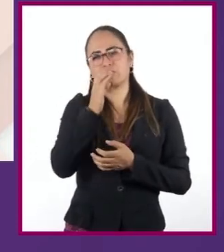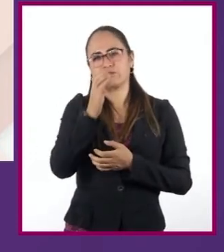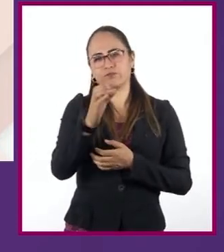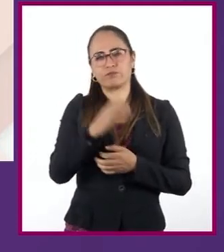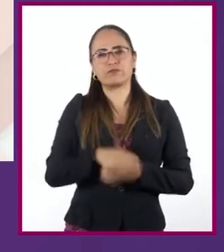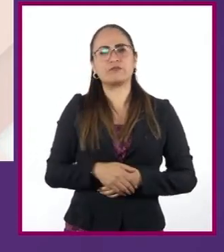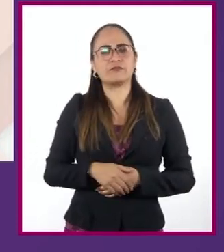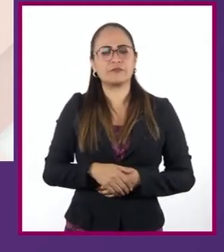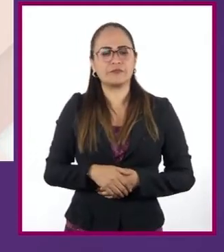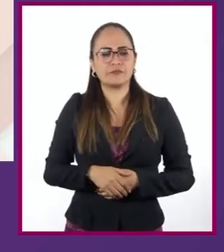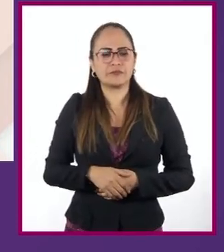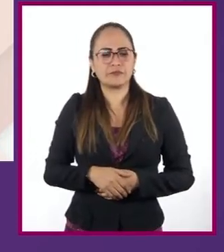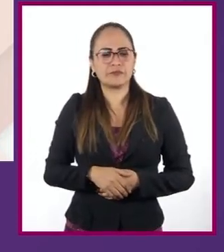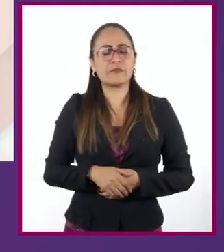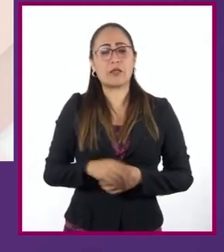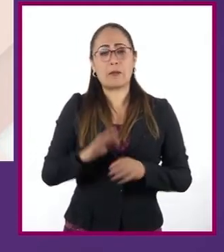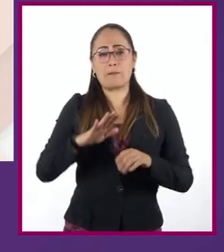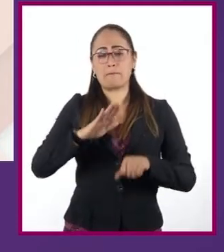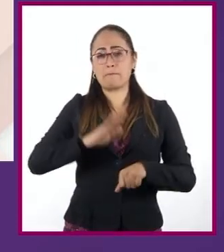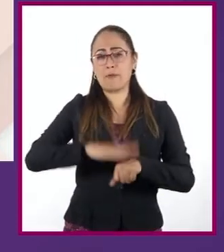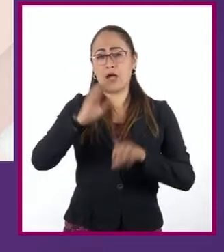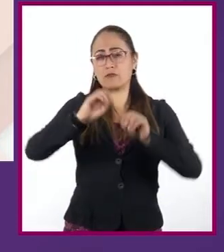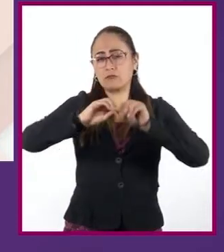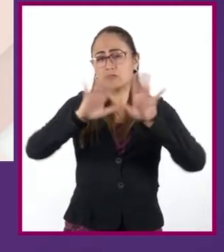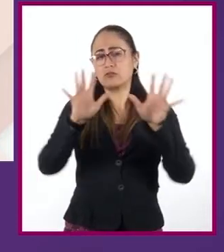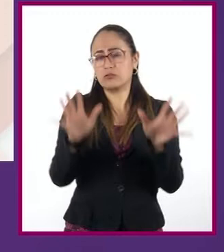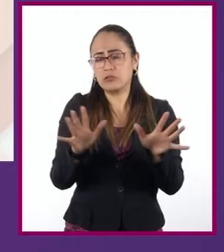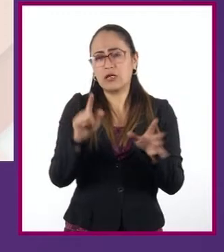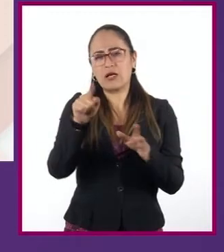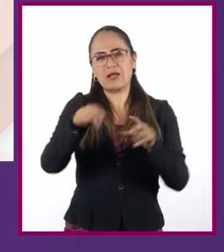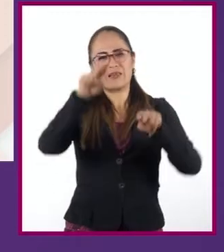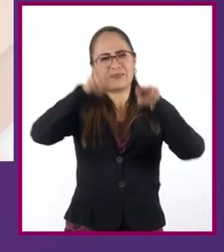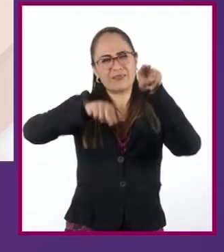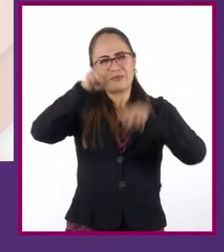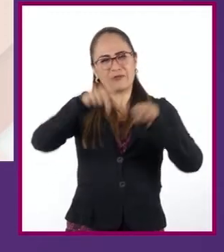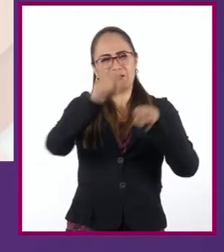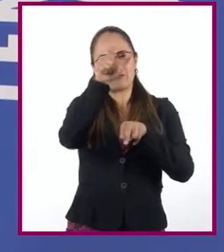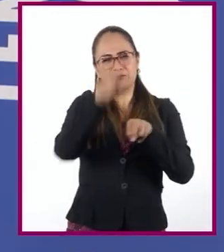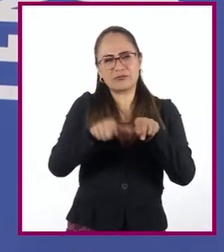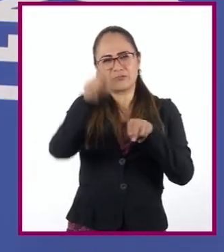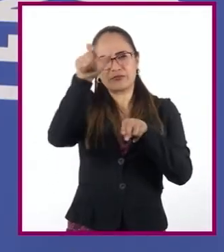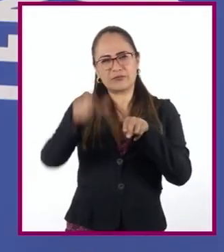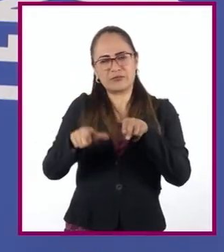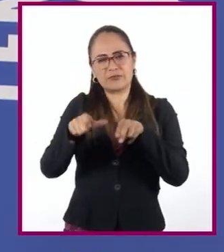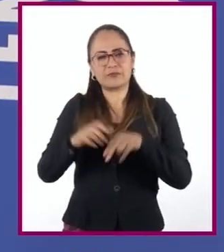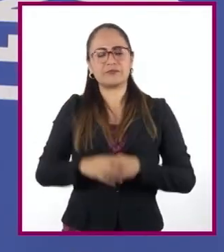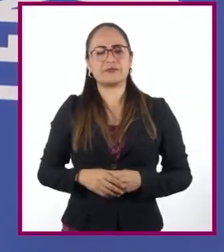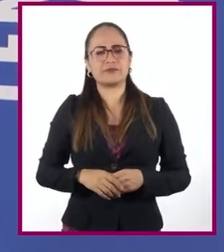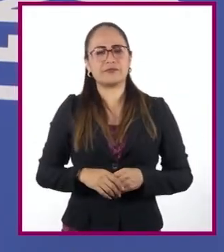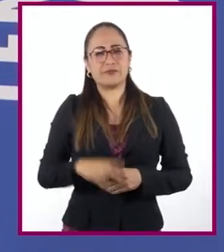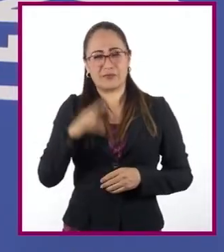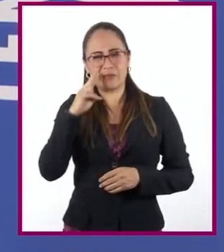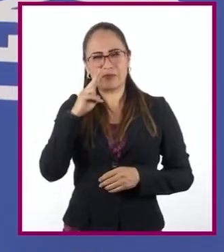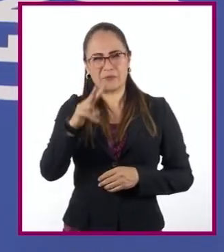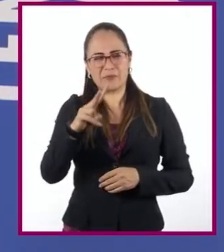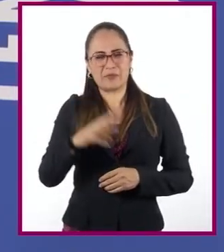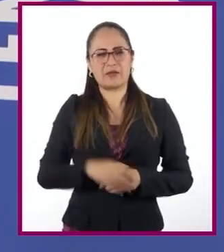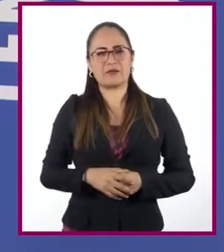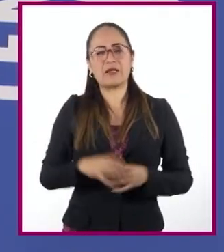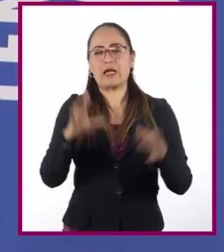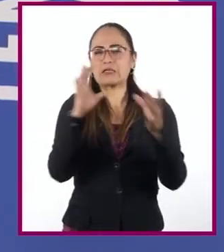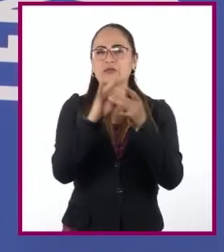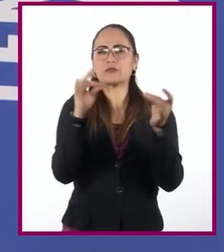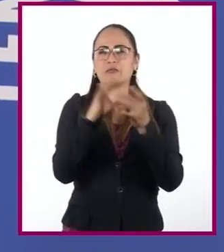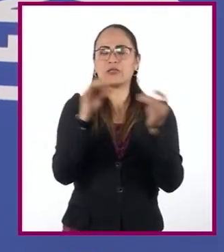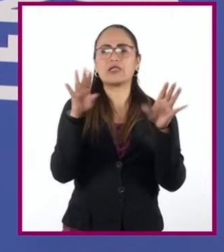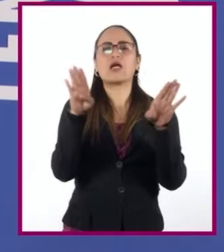Para hacer más visuales los resultados, también elaboramos gráficas de barras. Observen que aquí describe la